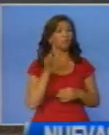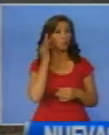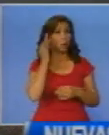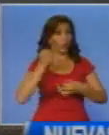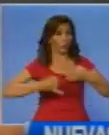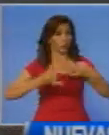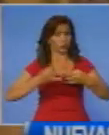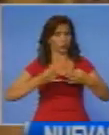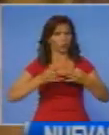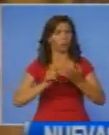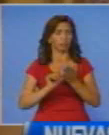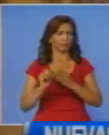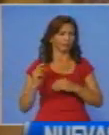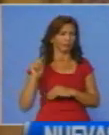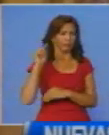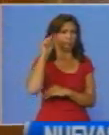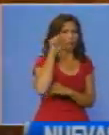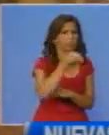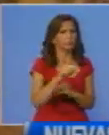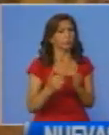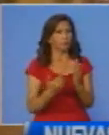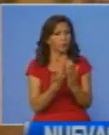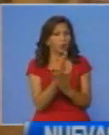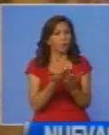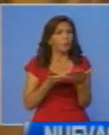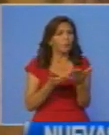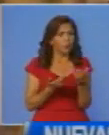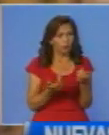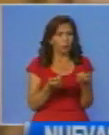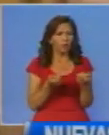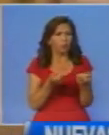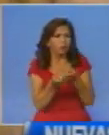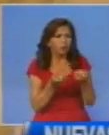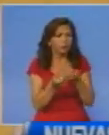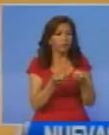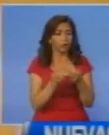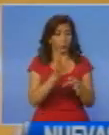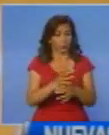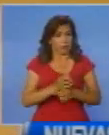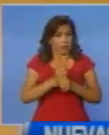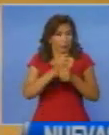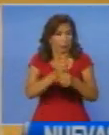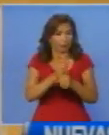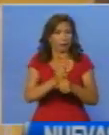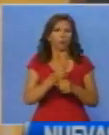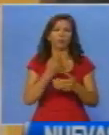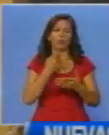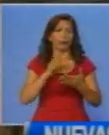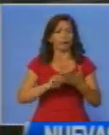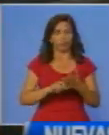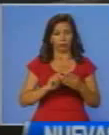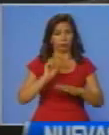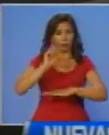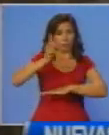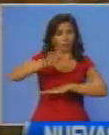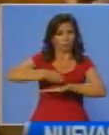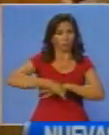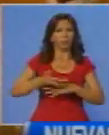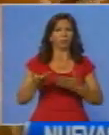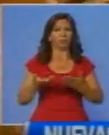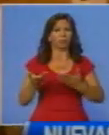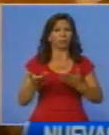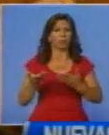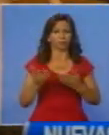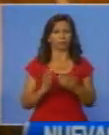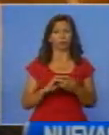mostrarle al país su nuevo modelo de gestión penitenciaria. Nuevos filtros de seguridad que empiezan con haber terminado la disposición de ubicar sellos